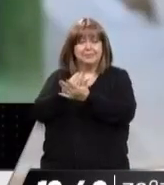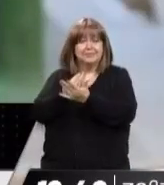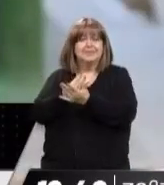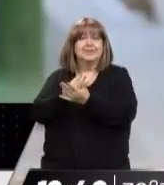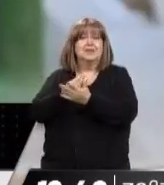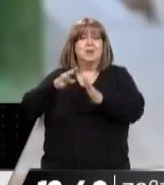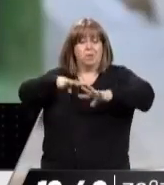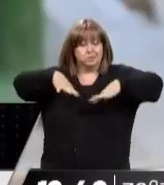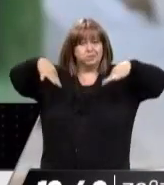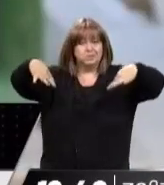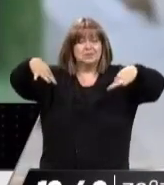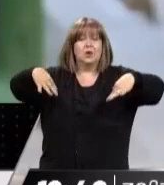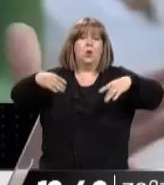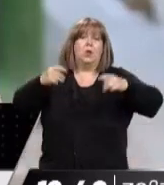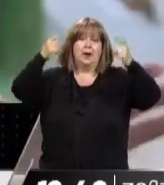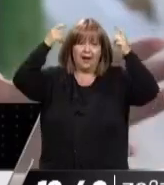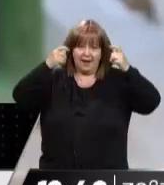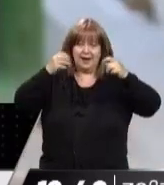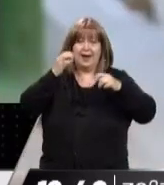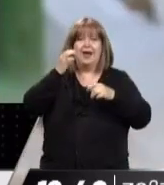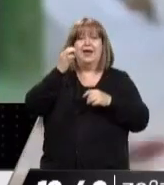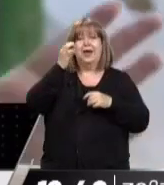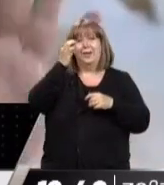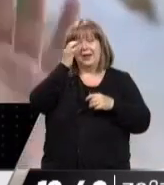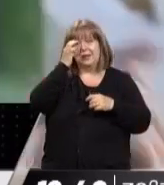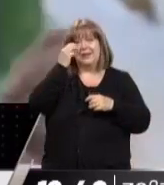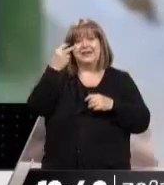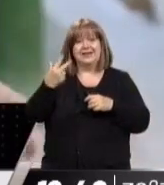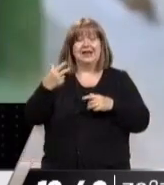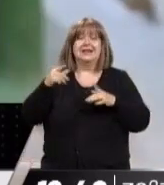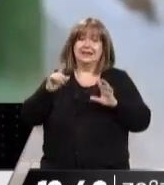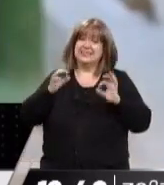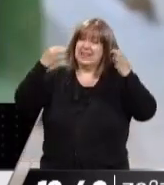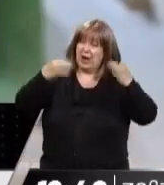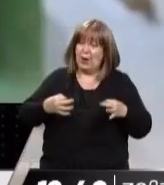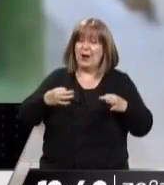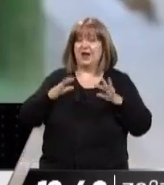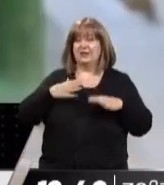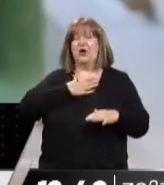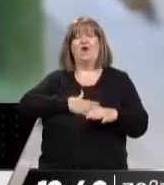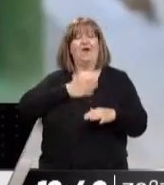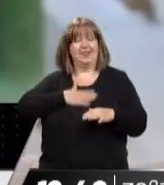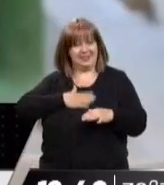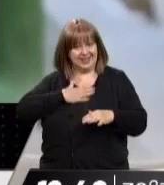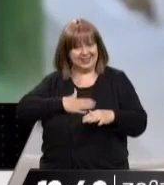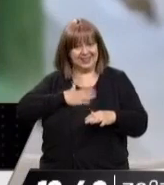Frank Romero Day, una reina de Guaymallén, este 2023. Vamos a tener reina, así que estoy muy, muy contenta.